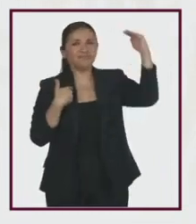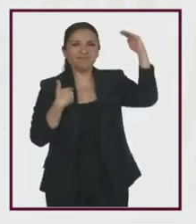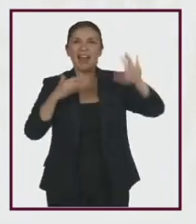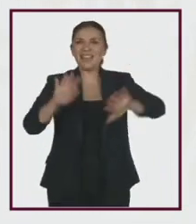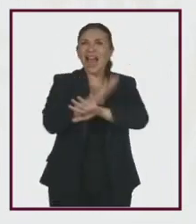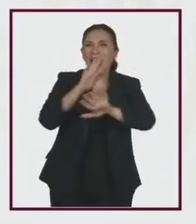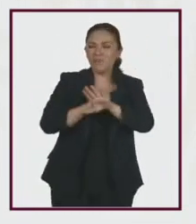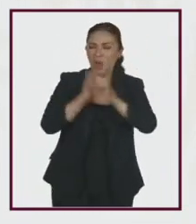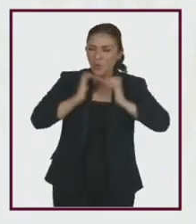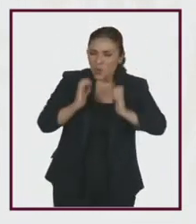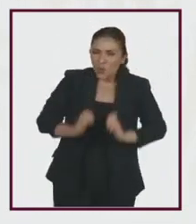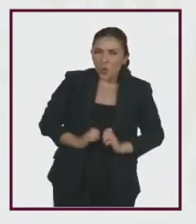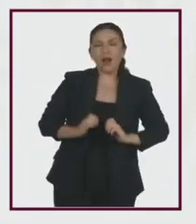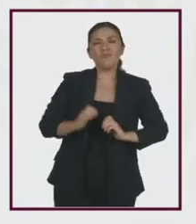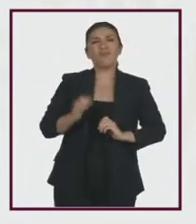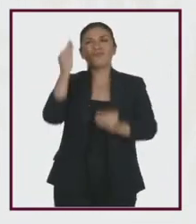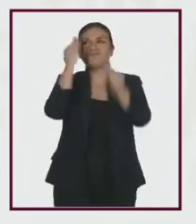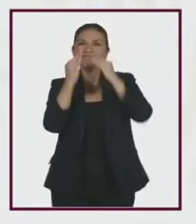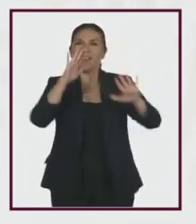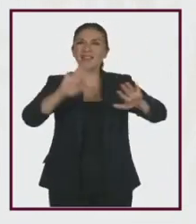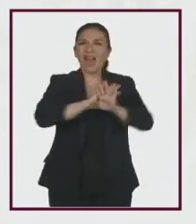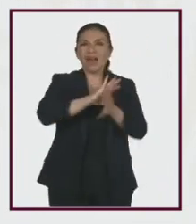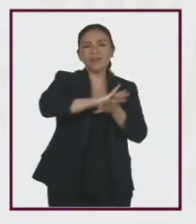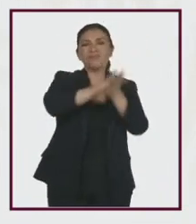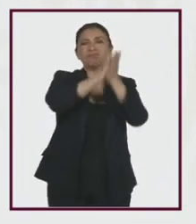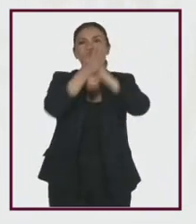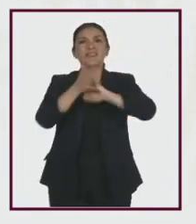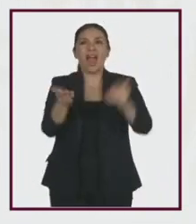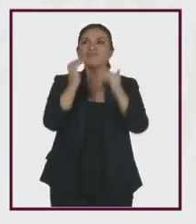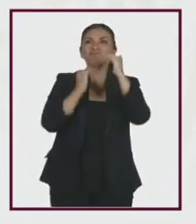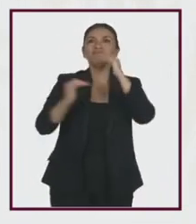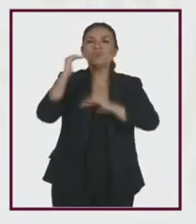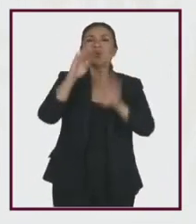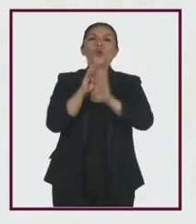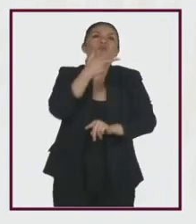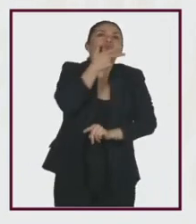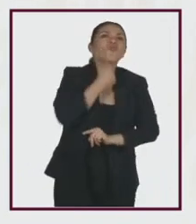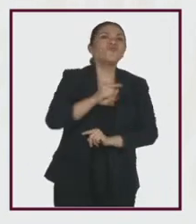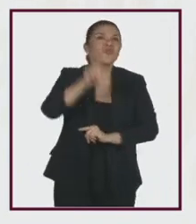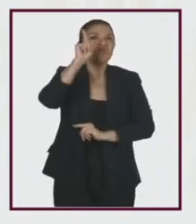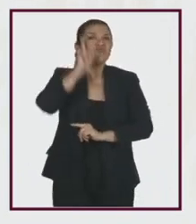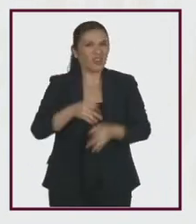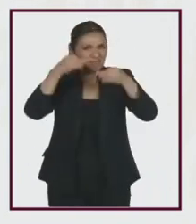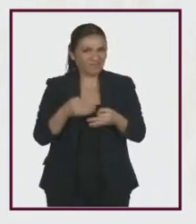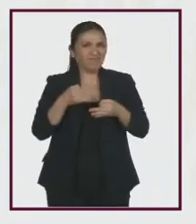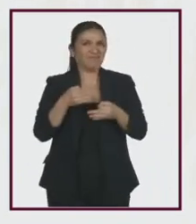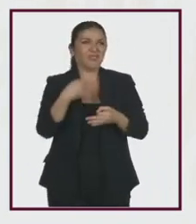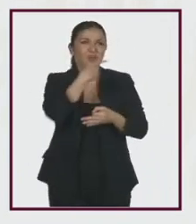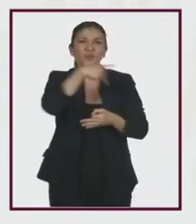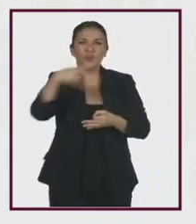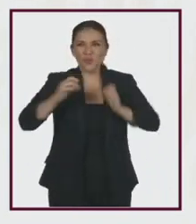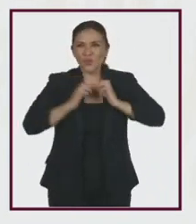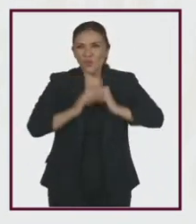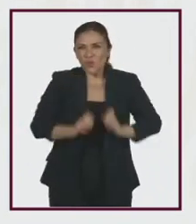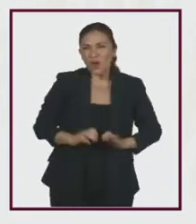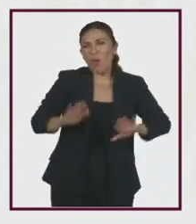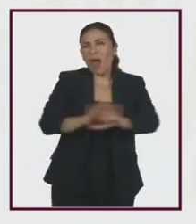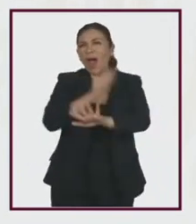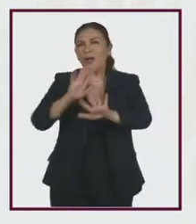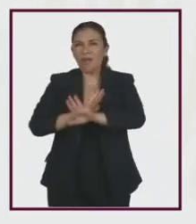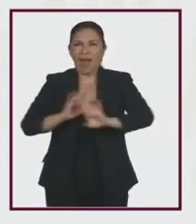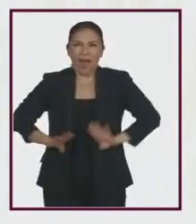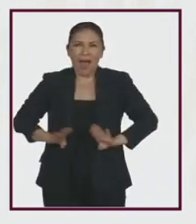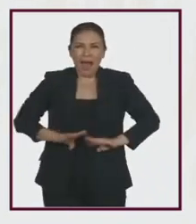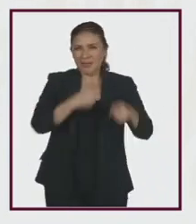más nuestro aspecto hacia convertirnos en hombres o en mujeres por diferentes situaciones de aspecto de los caracteres sexuales,